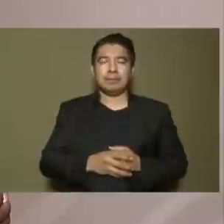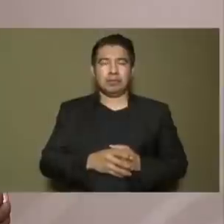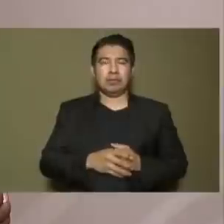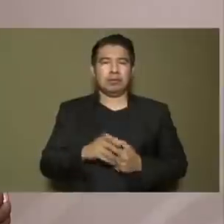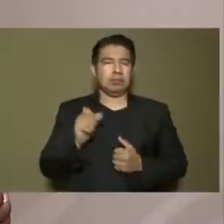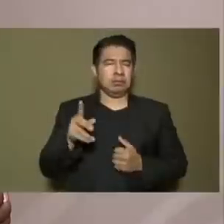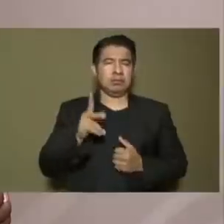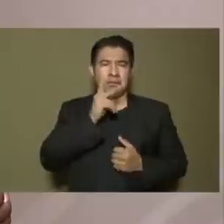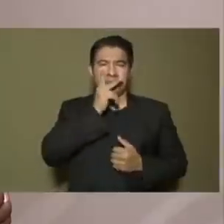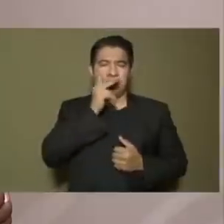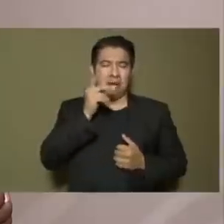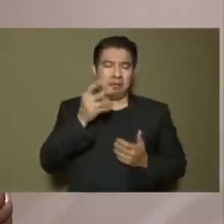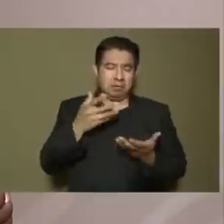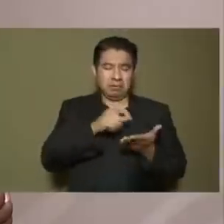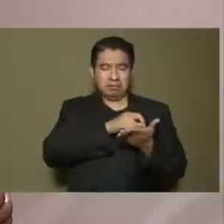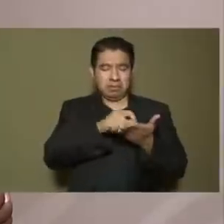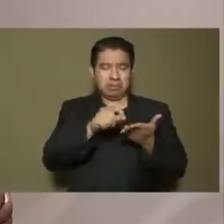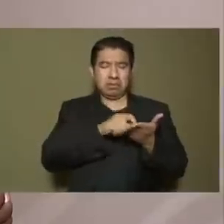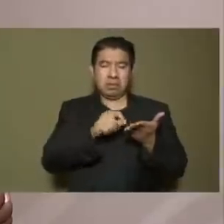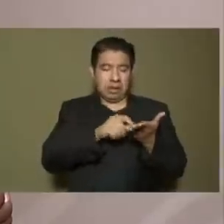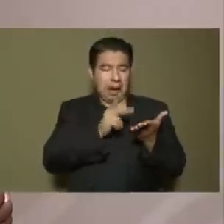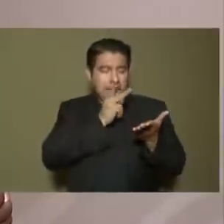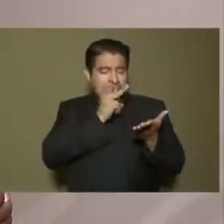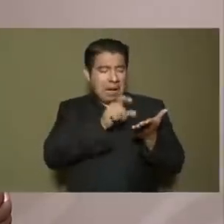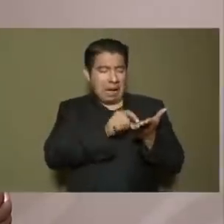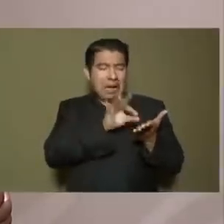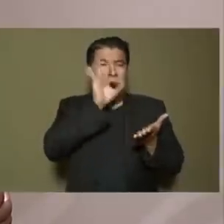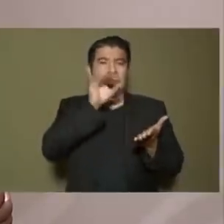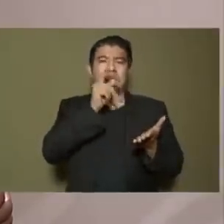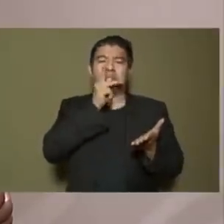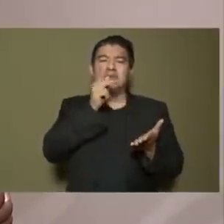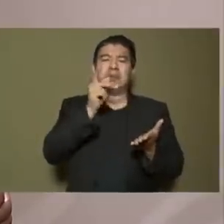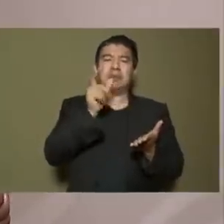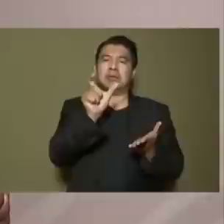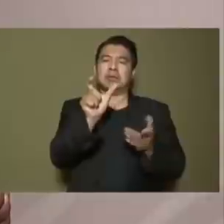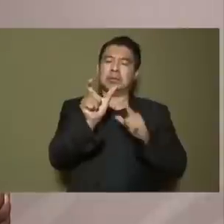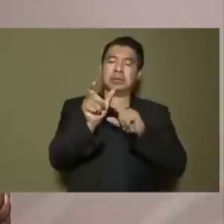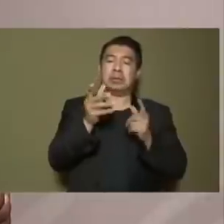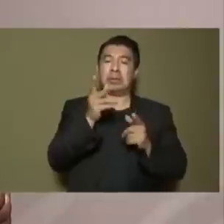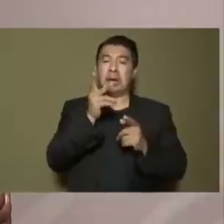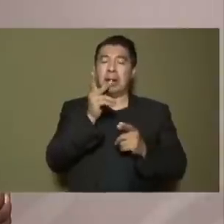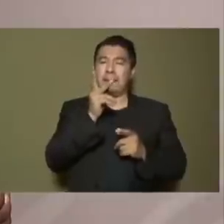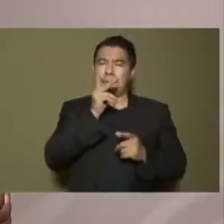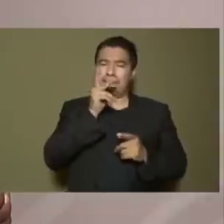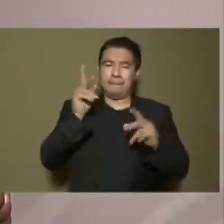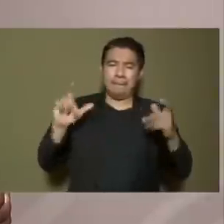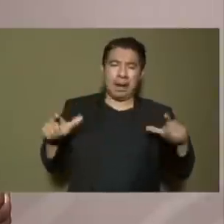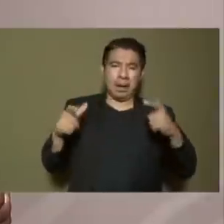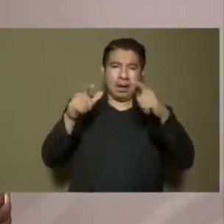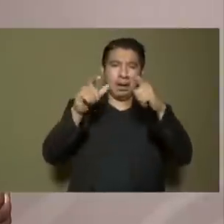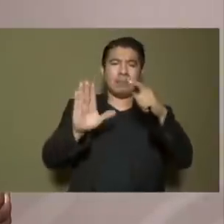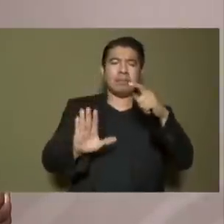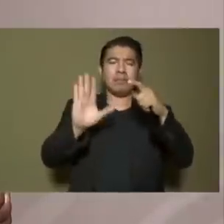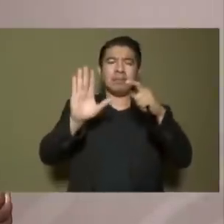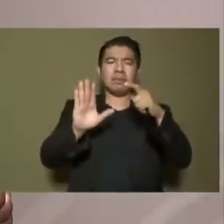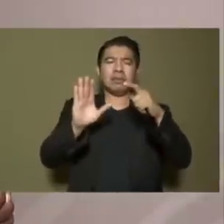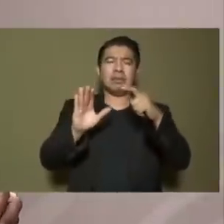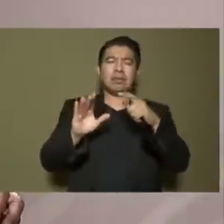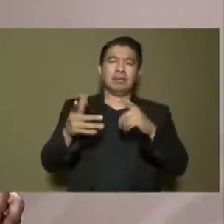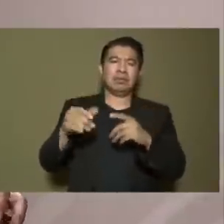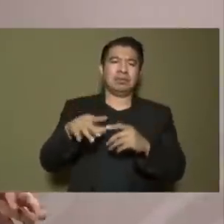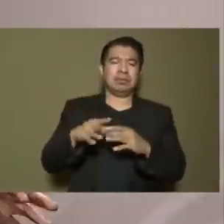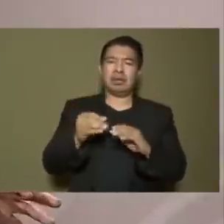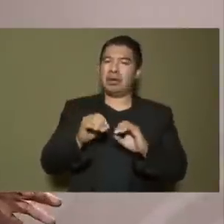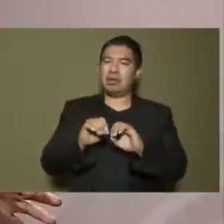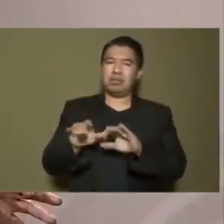dice que Palenque es el joyal de América. Pues esto